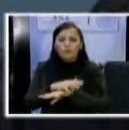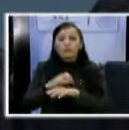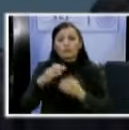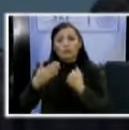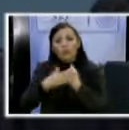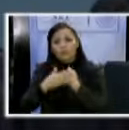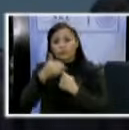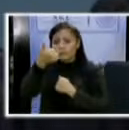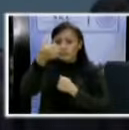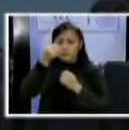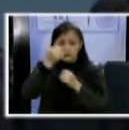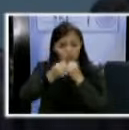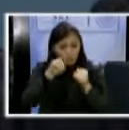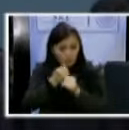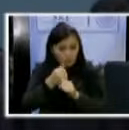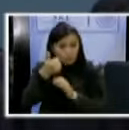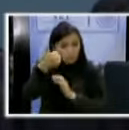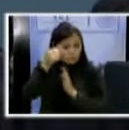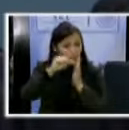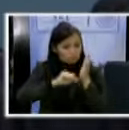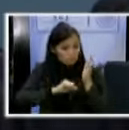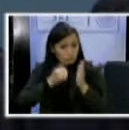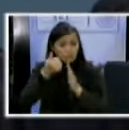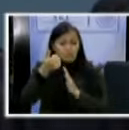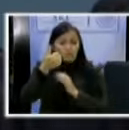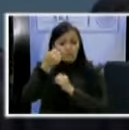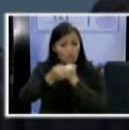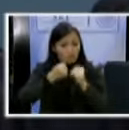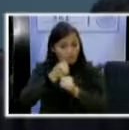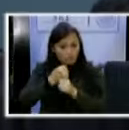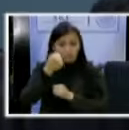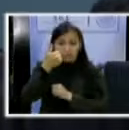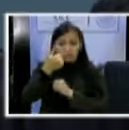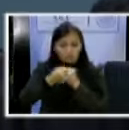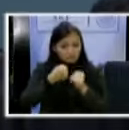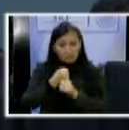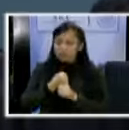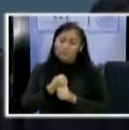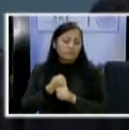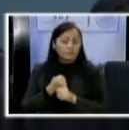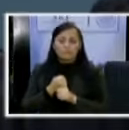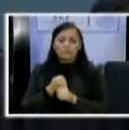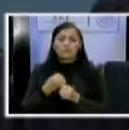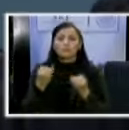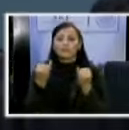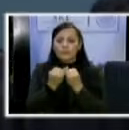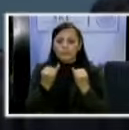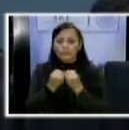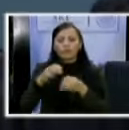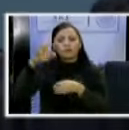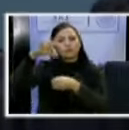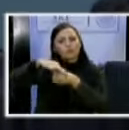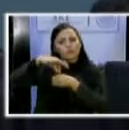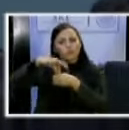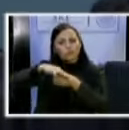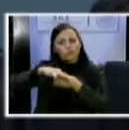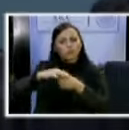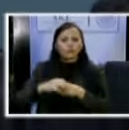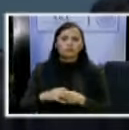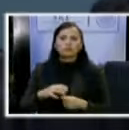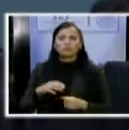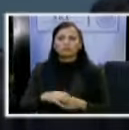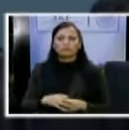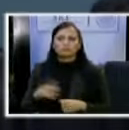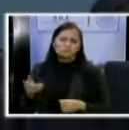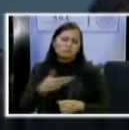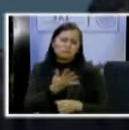elección. Y sé que por otro lado hay reservas de personas de la Cancillería para el voto, porque consideran